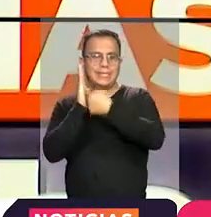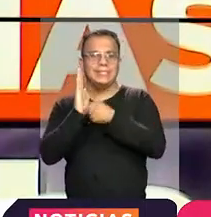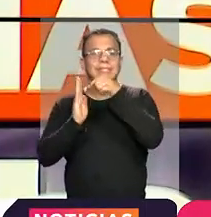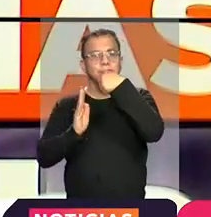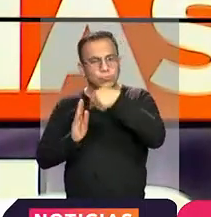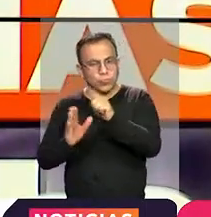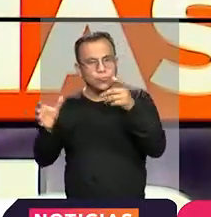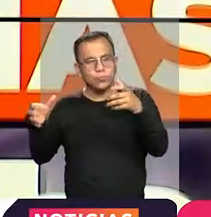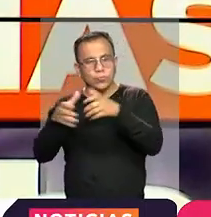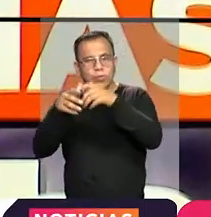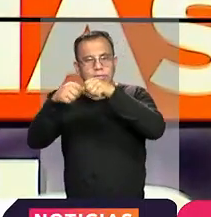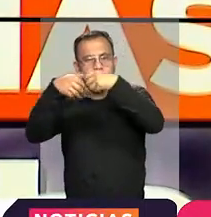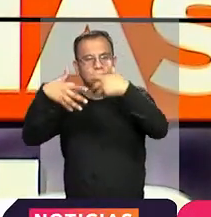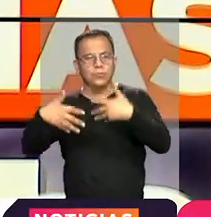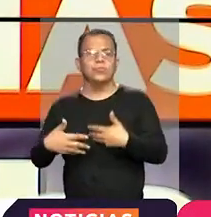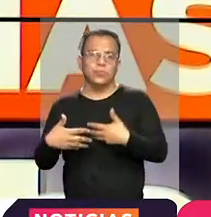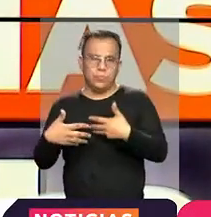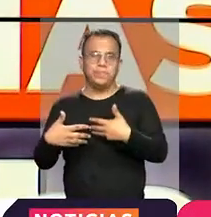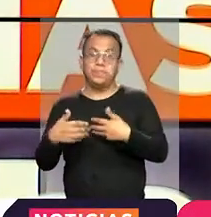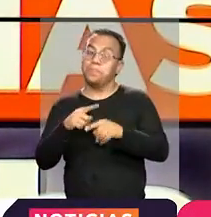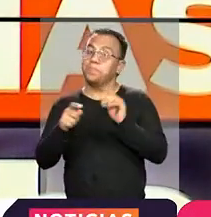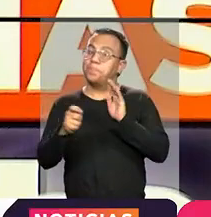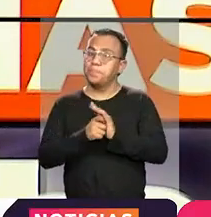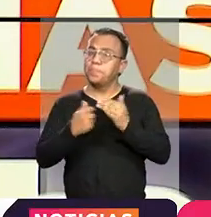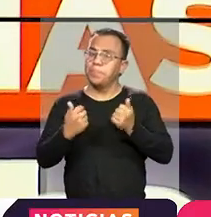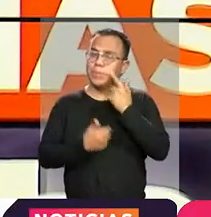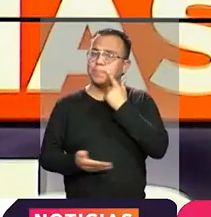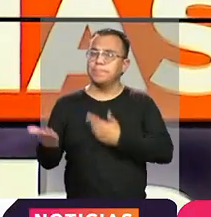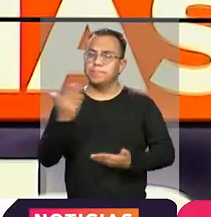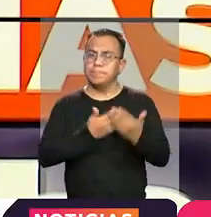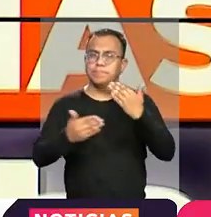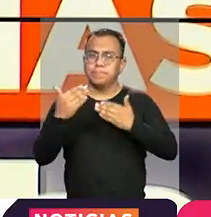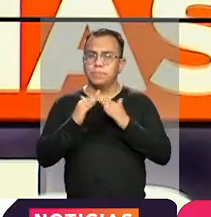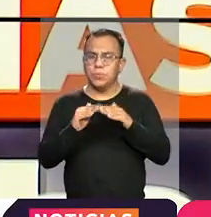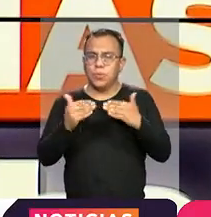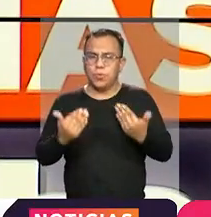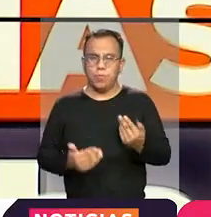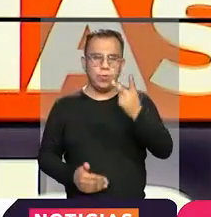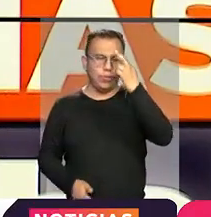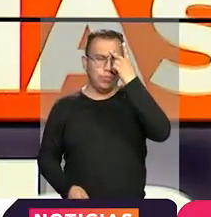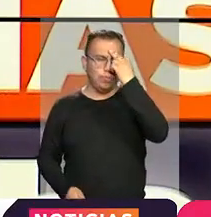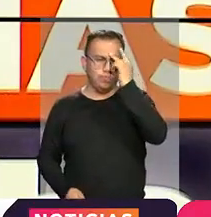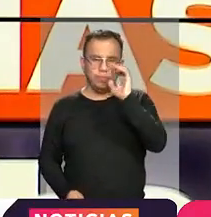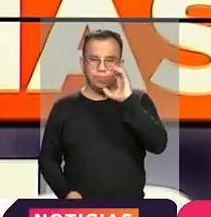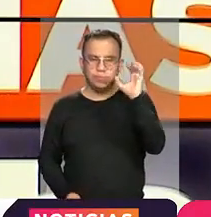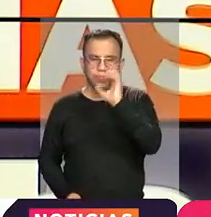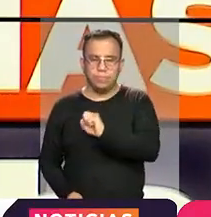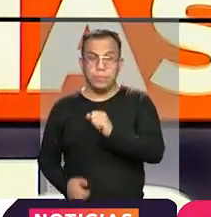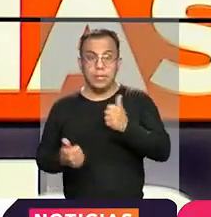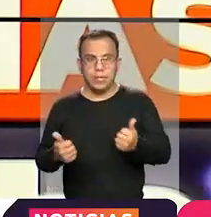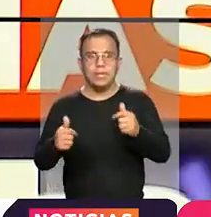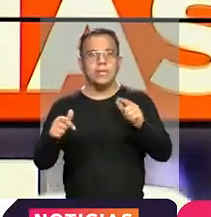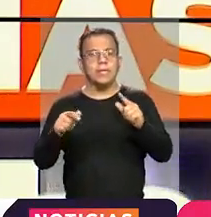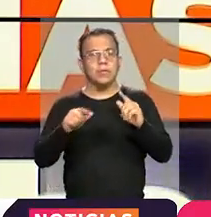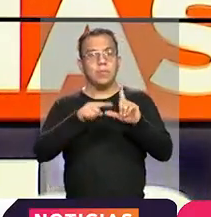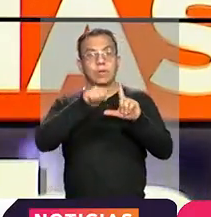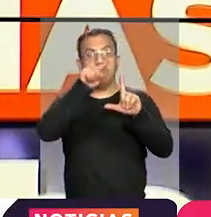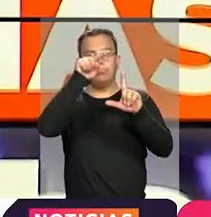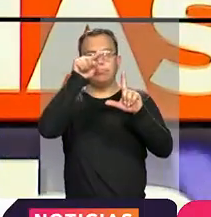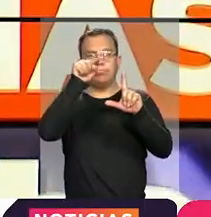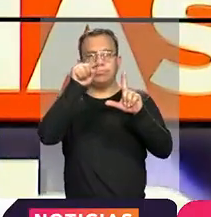estructura política pero yo sí creo que esto hay que verlo en una lógica de de declinen de